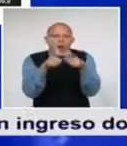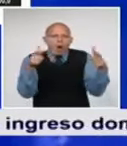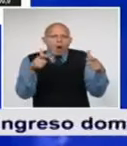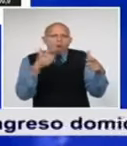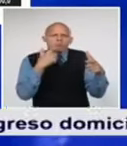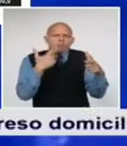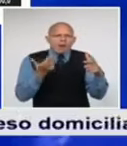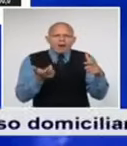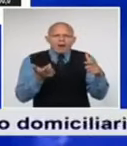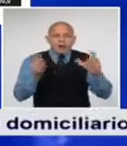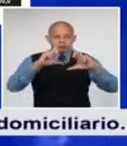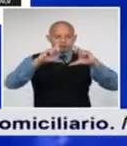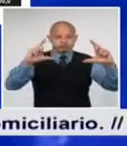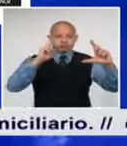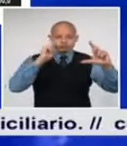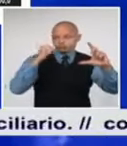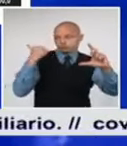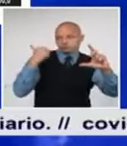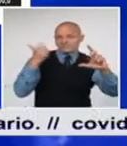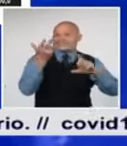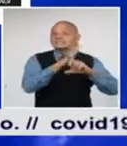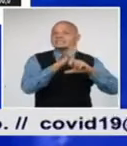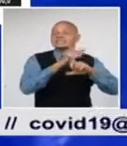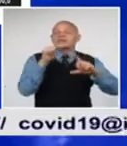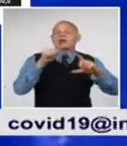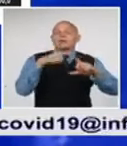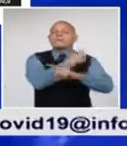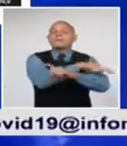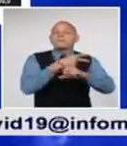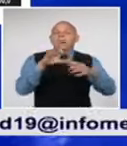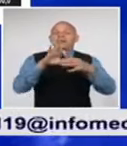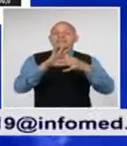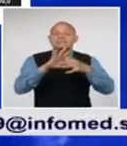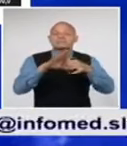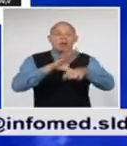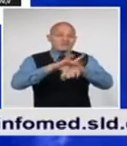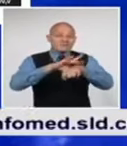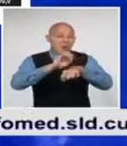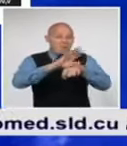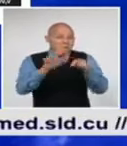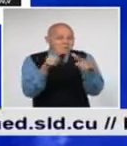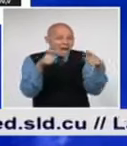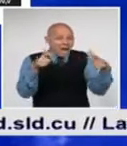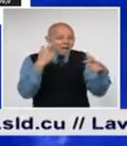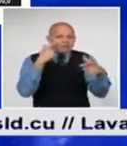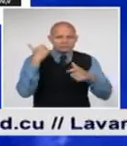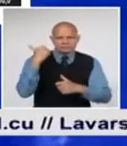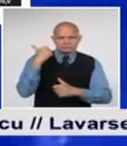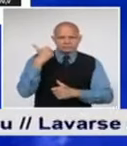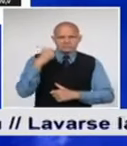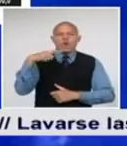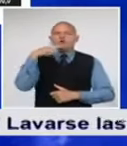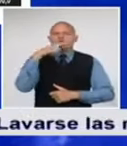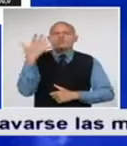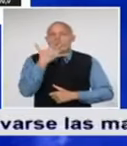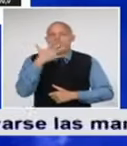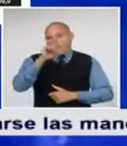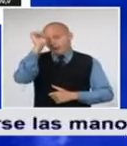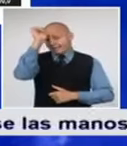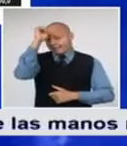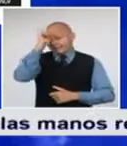diagnosticaron mayor número de casos de COVID-19, ahí lo tienen. La India nuevamente